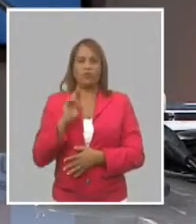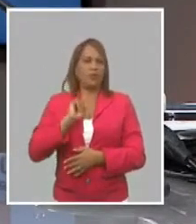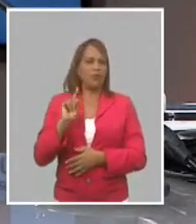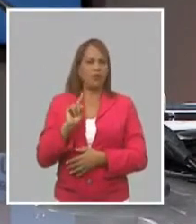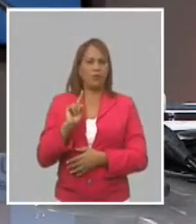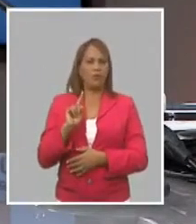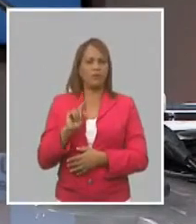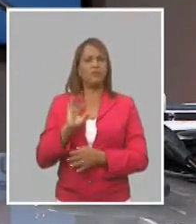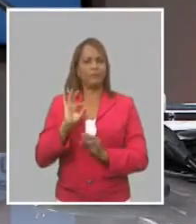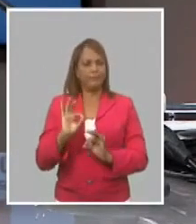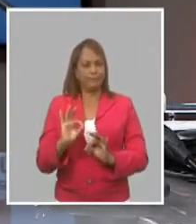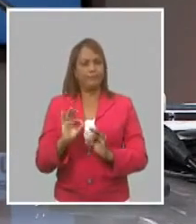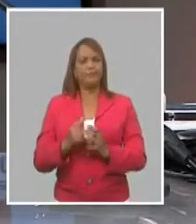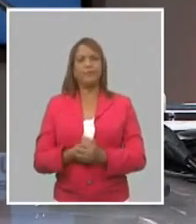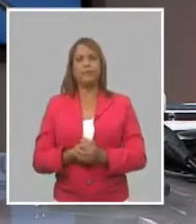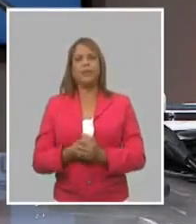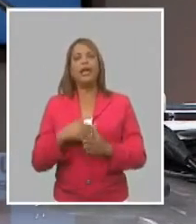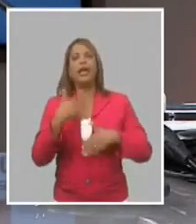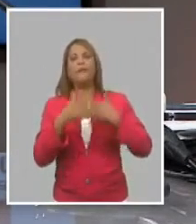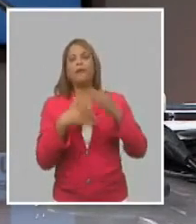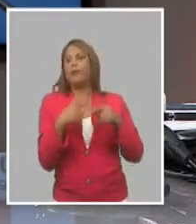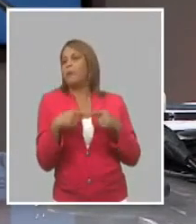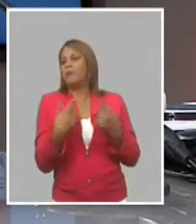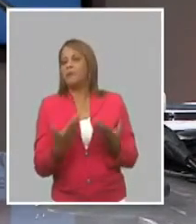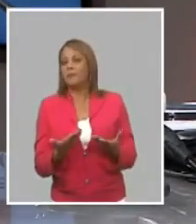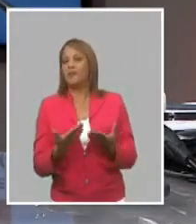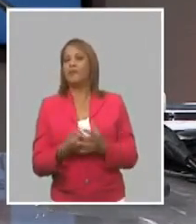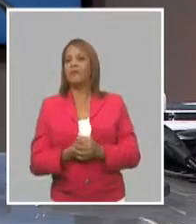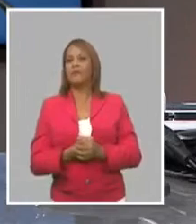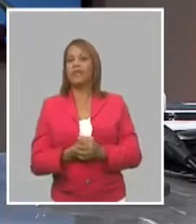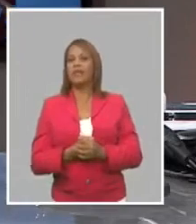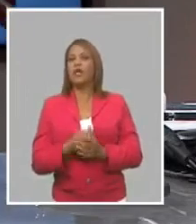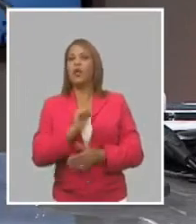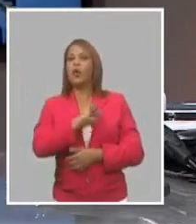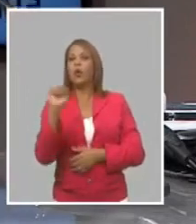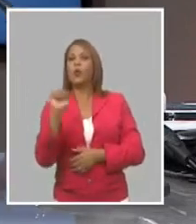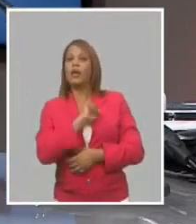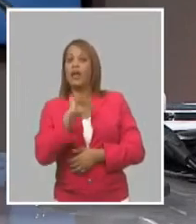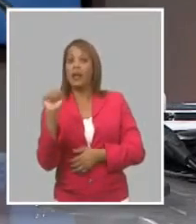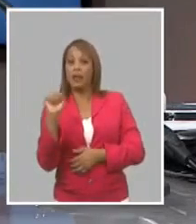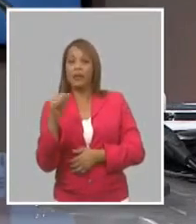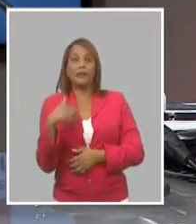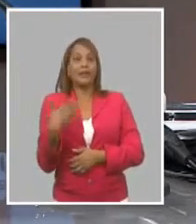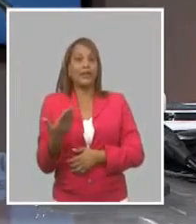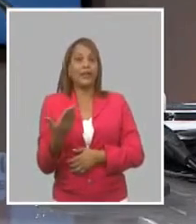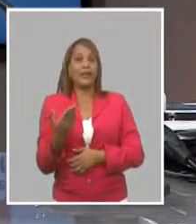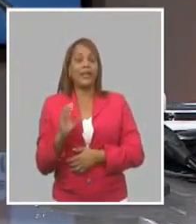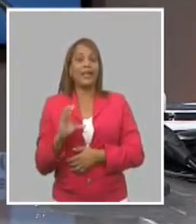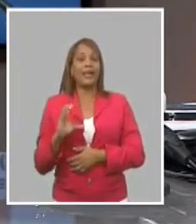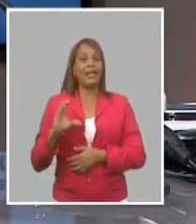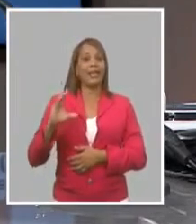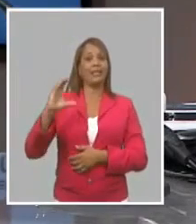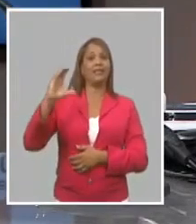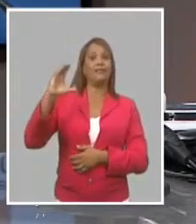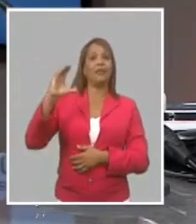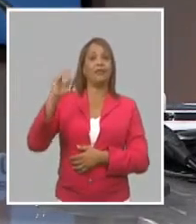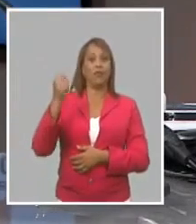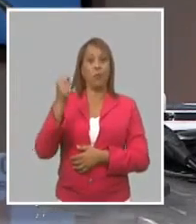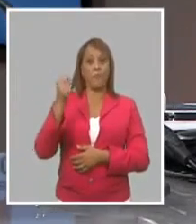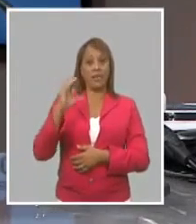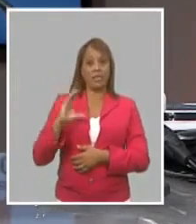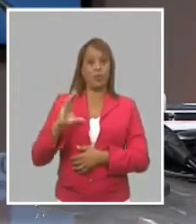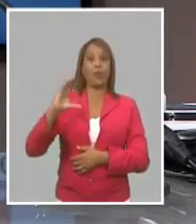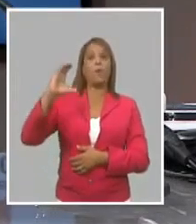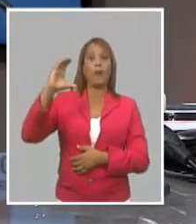eso. El problema está, es lograr que el crecimiento de los